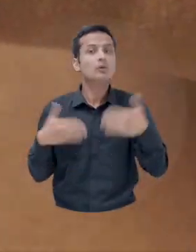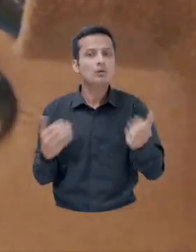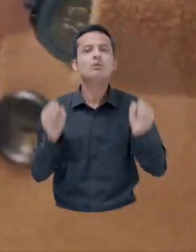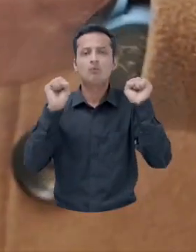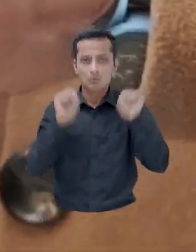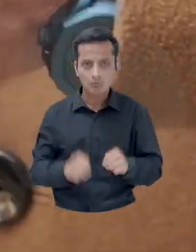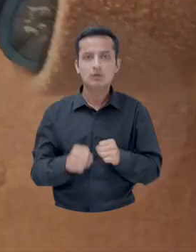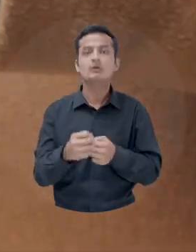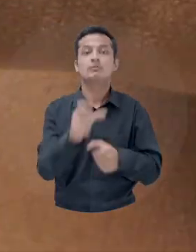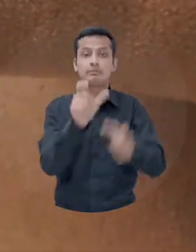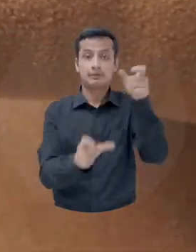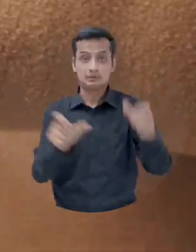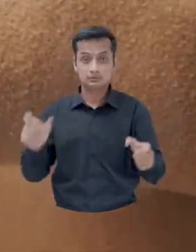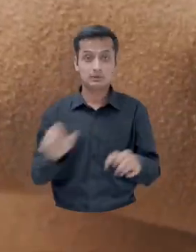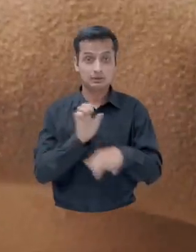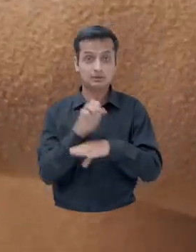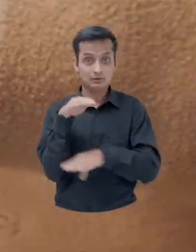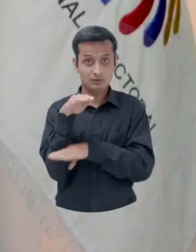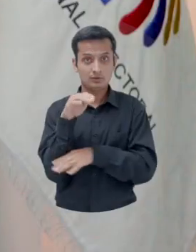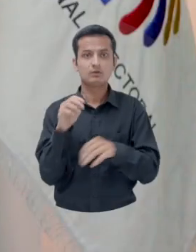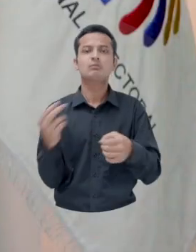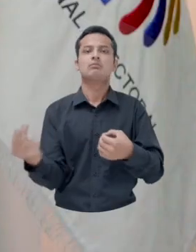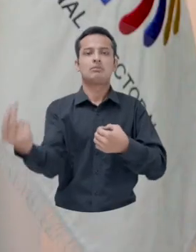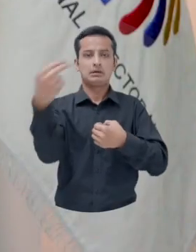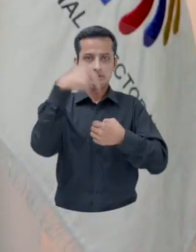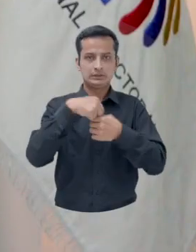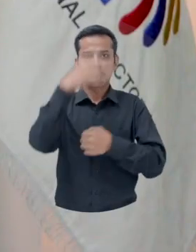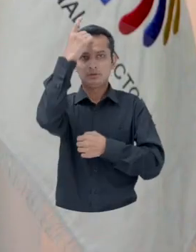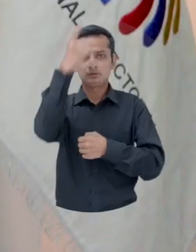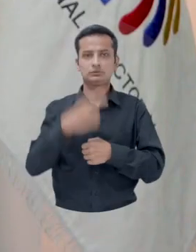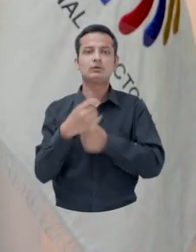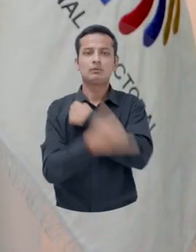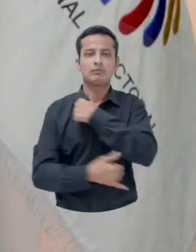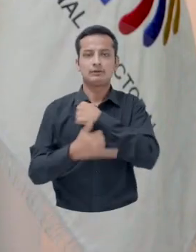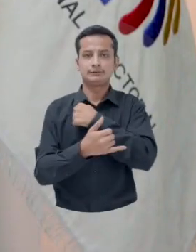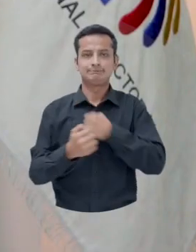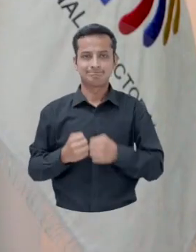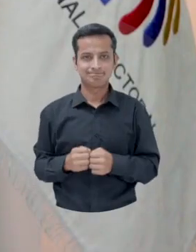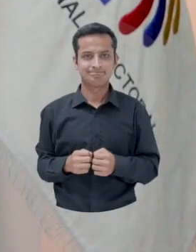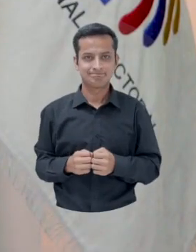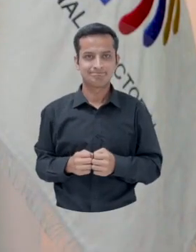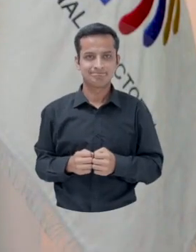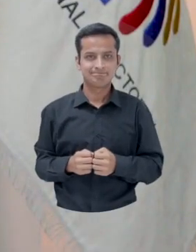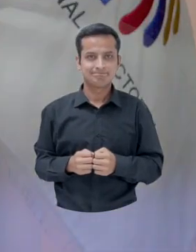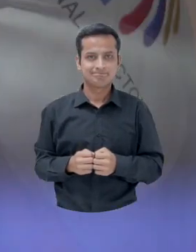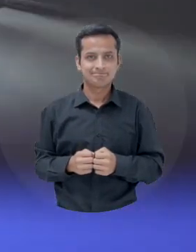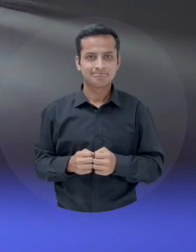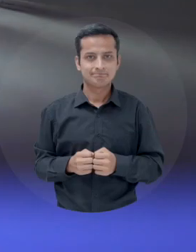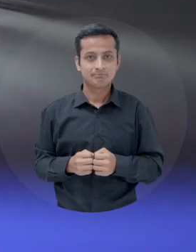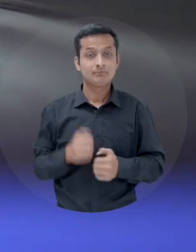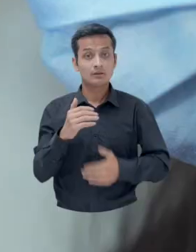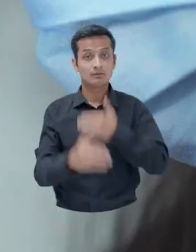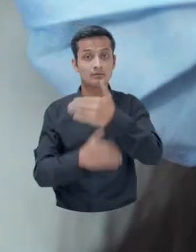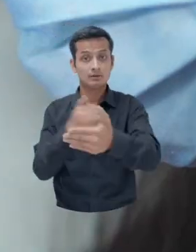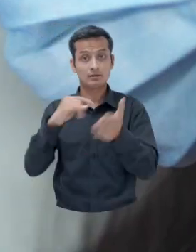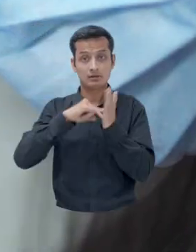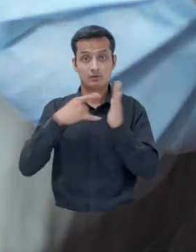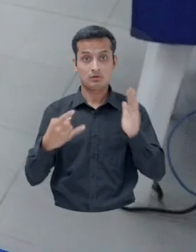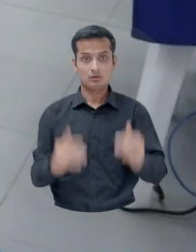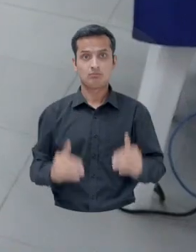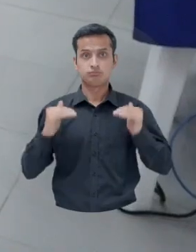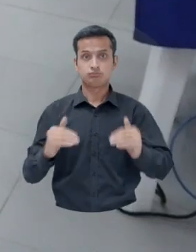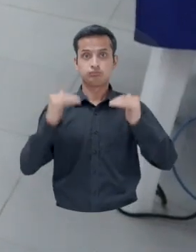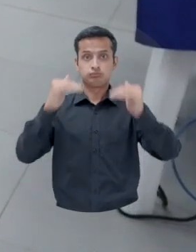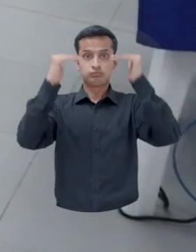que se encuentran habilitadas y que garantiza a los ecuatorianos participar en la toma de decisiones de nuestro país. a la vanguardia del